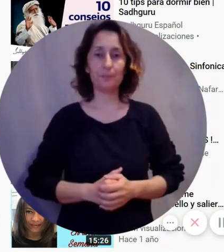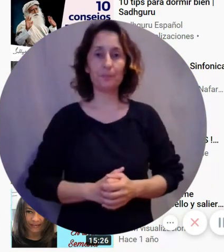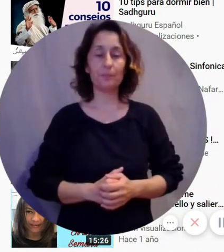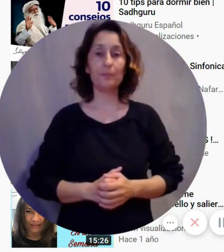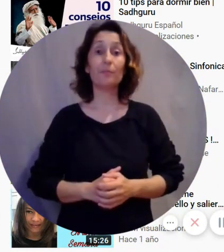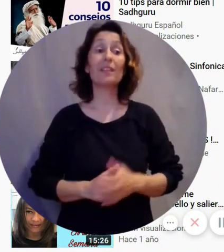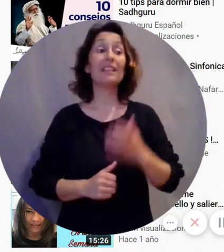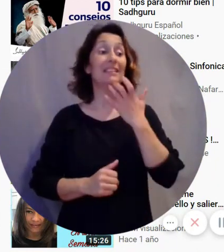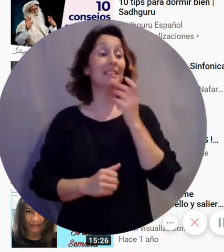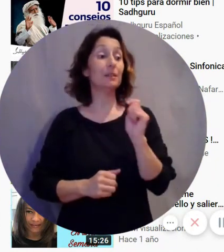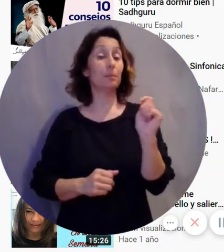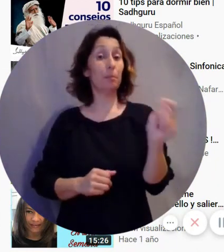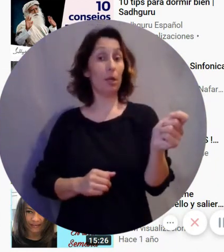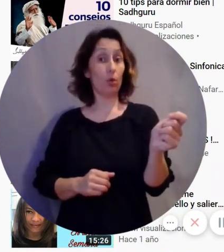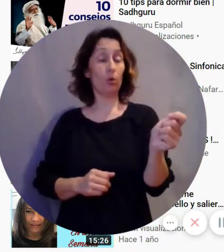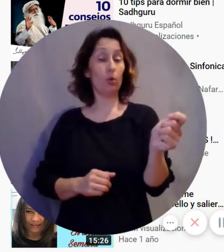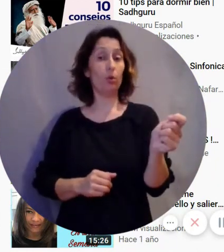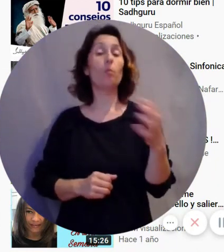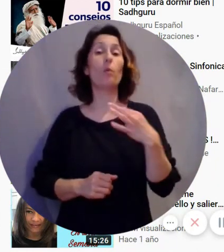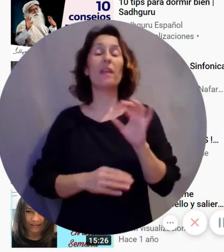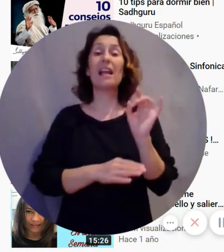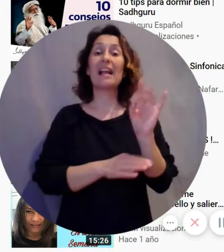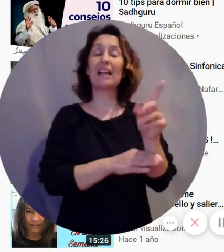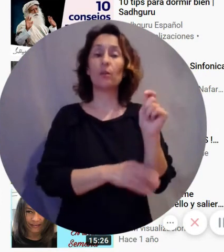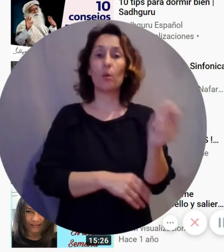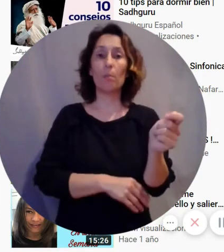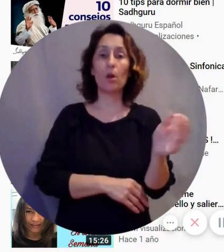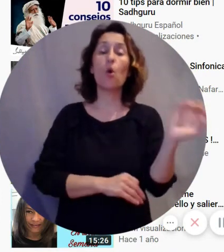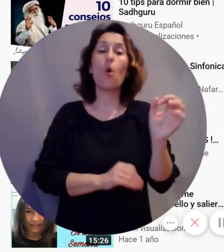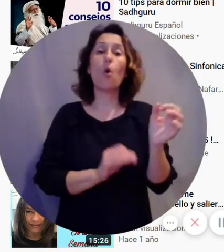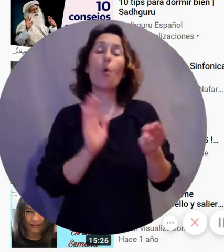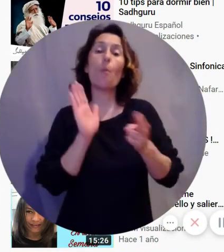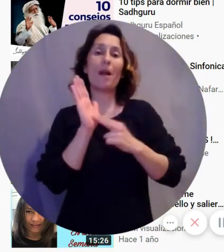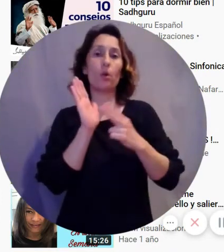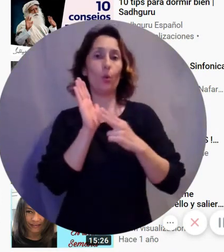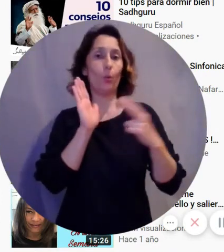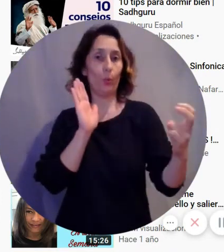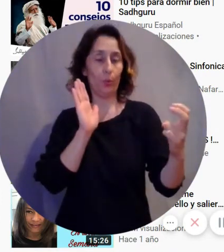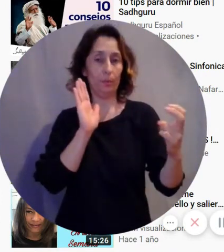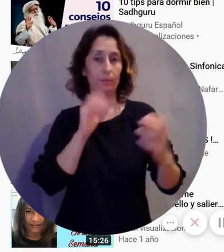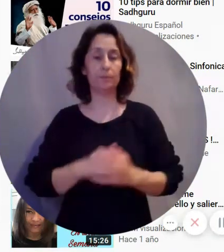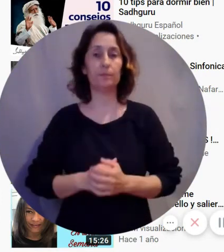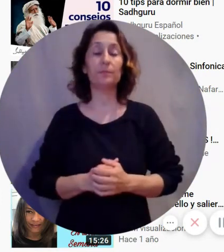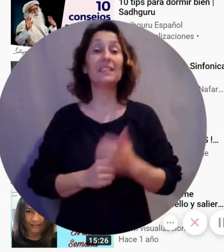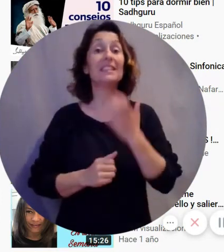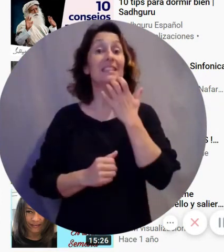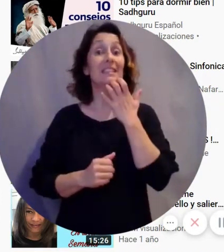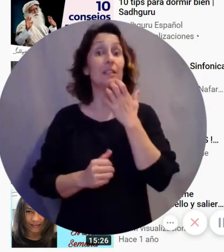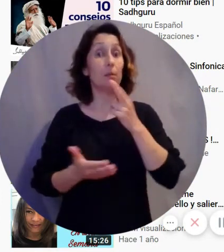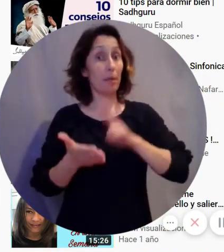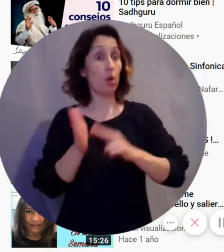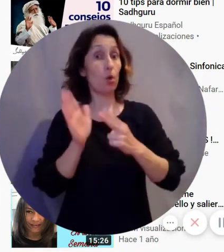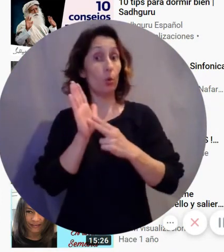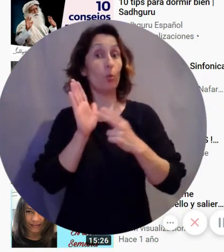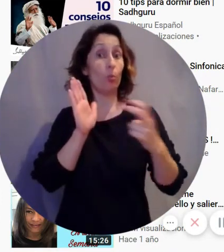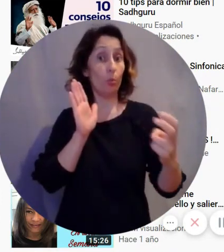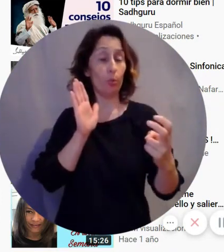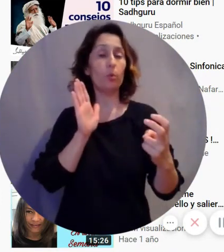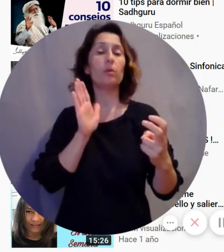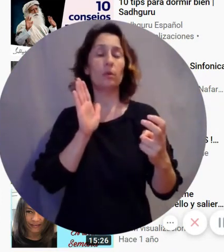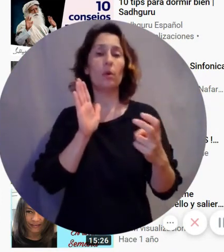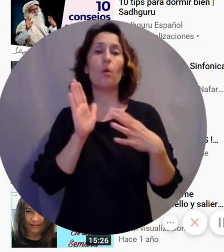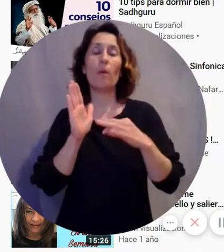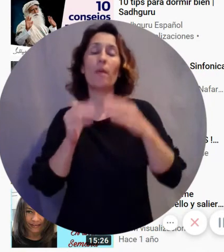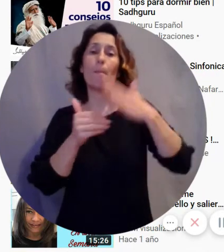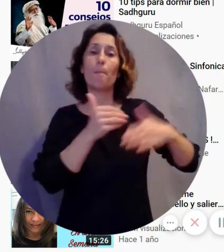elegir la modalidad carta de pago o domiciliación bancaria. Si elegimos domiciliación bancaria, podemos realizar el pago en 2 plazos, si